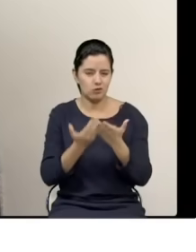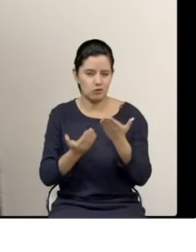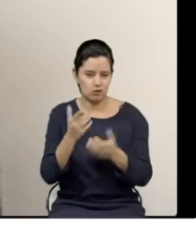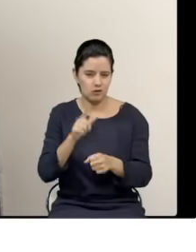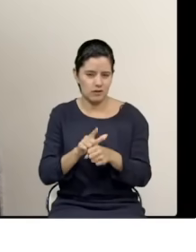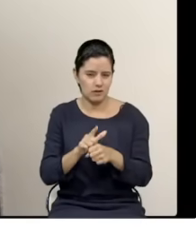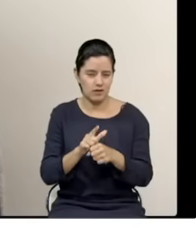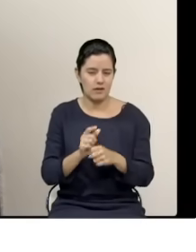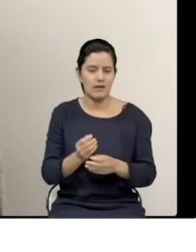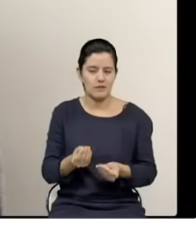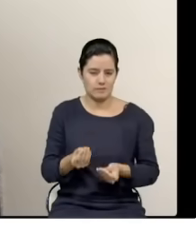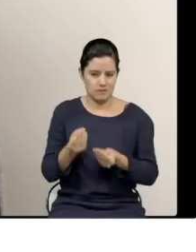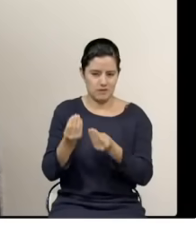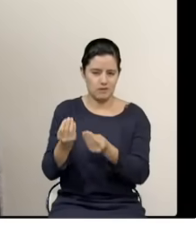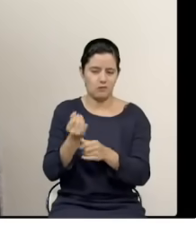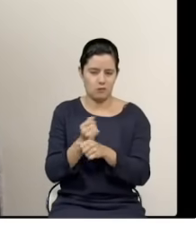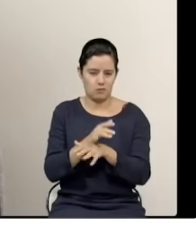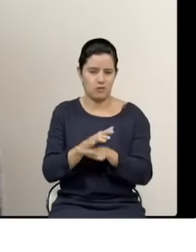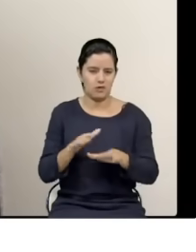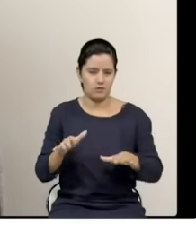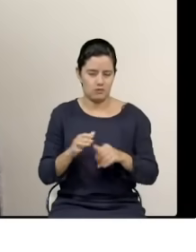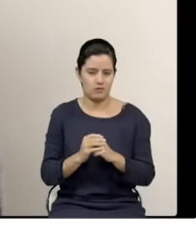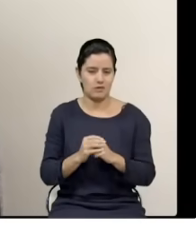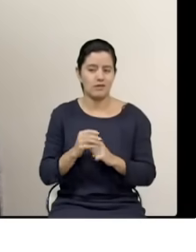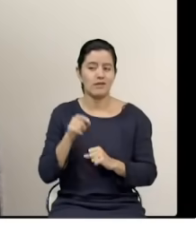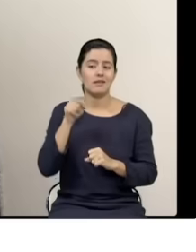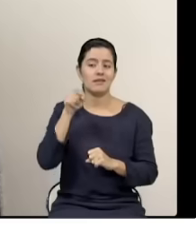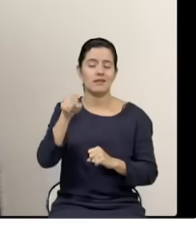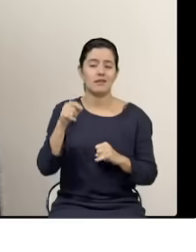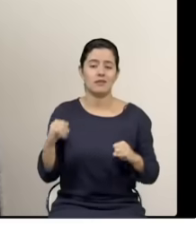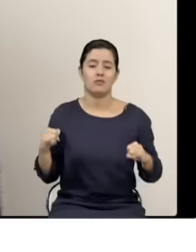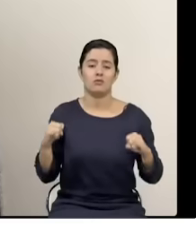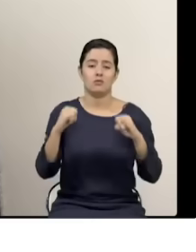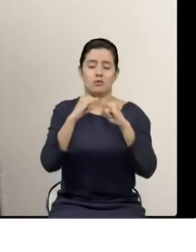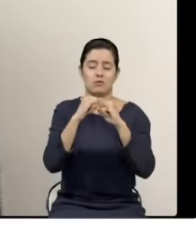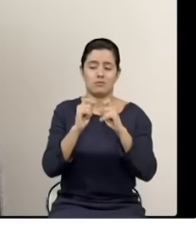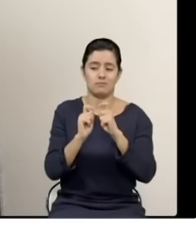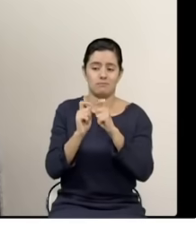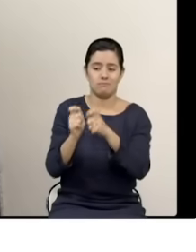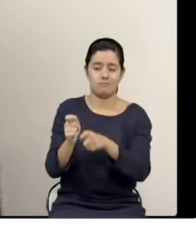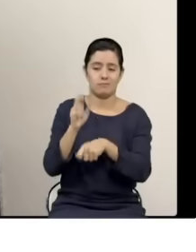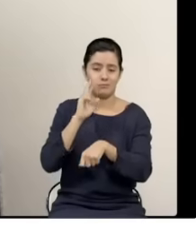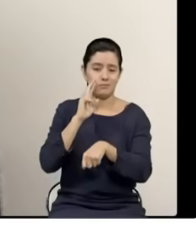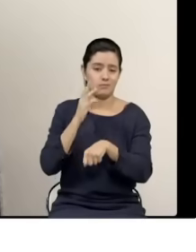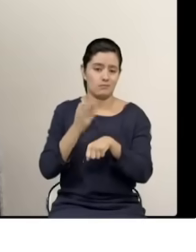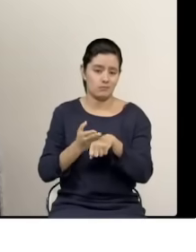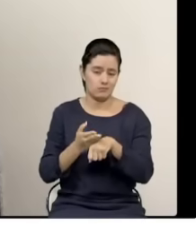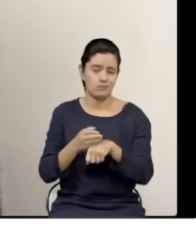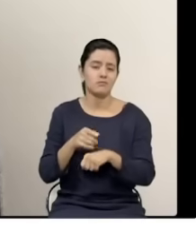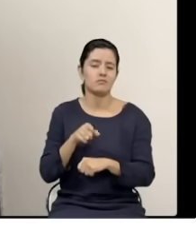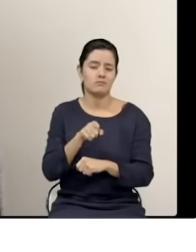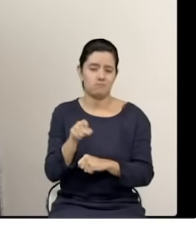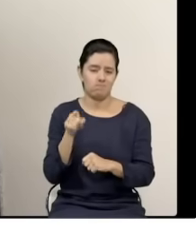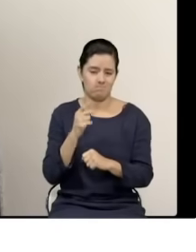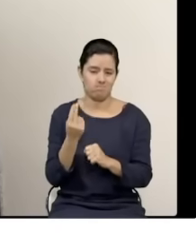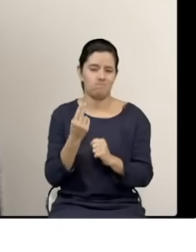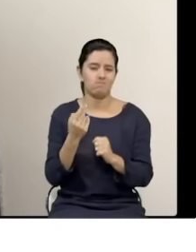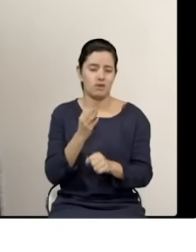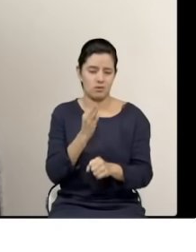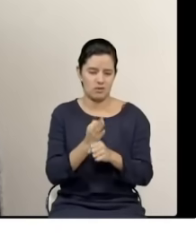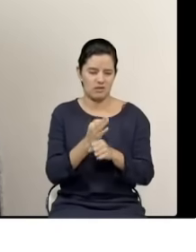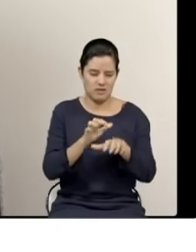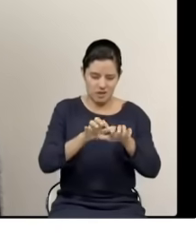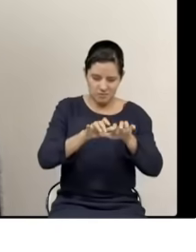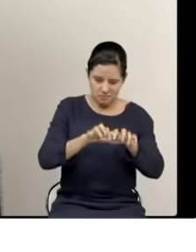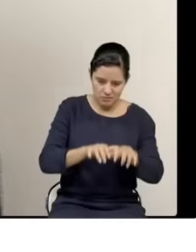datos a través de uno de a la institución que se Determine como responsable de aplicar la presente metodología